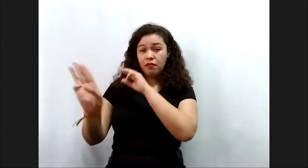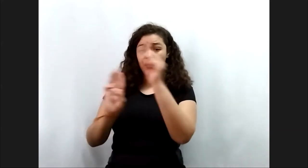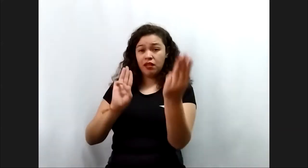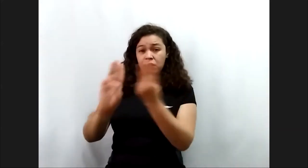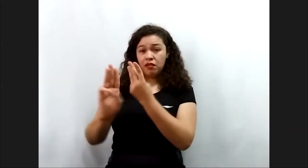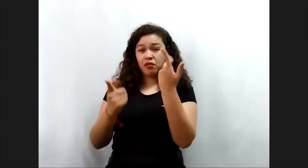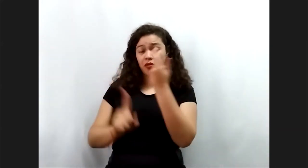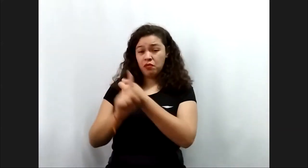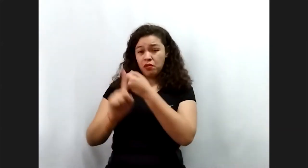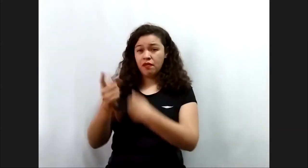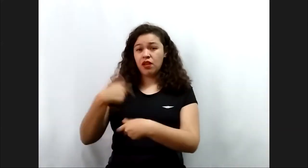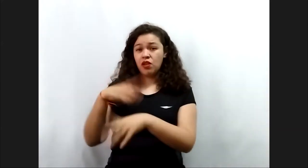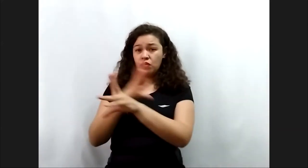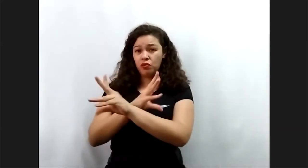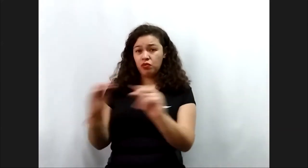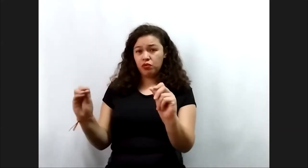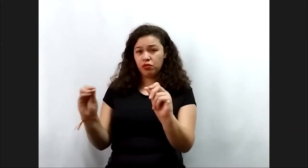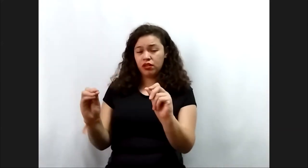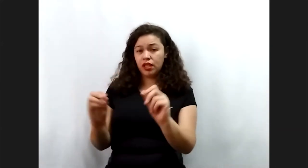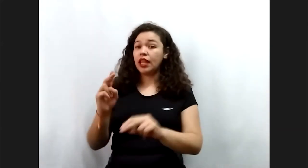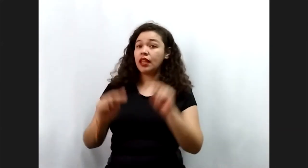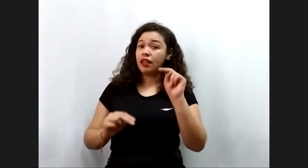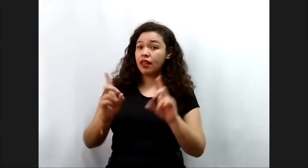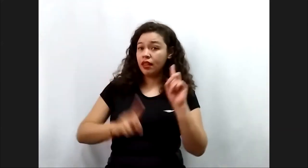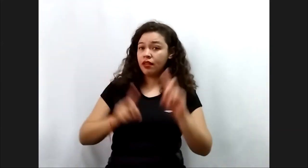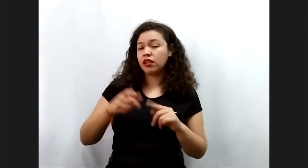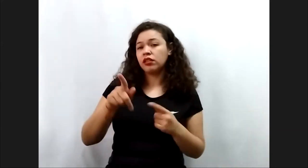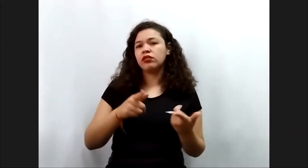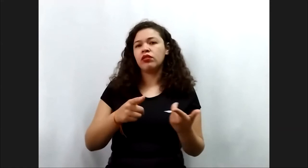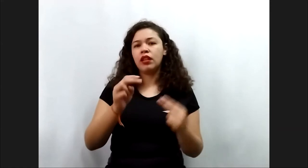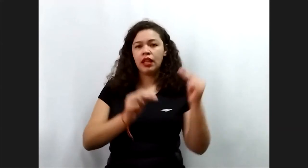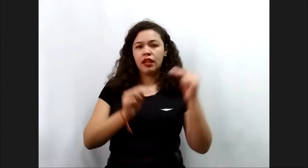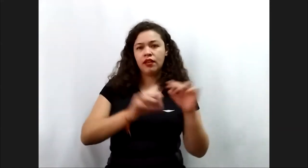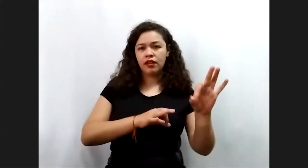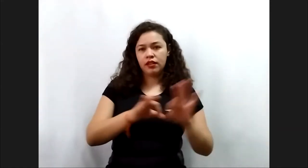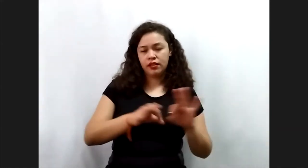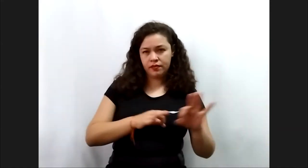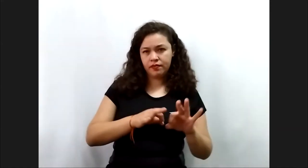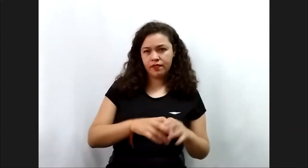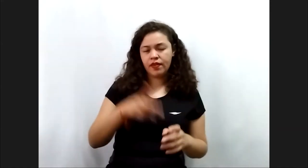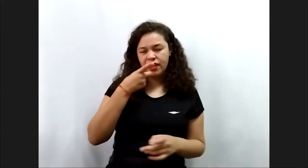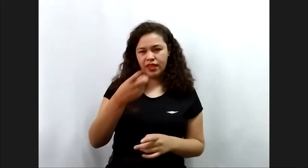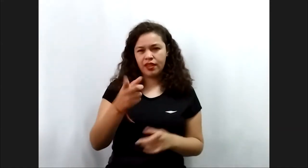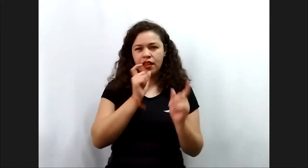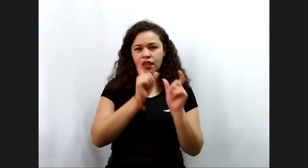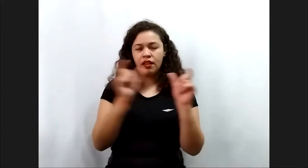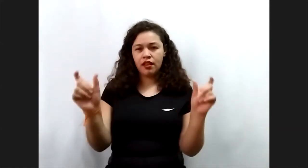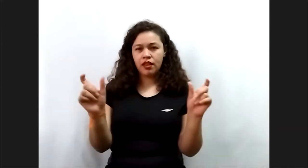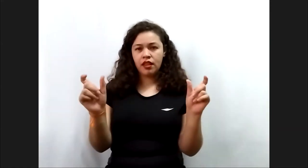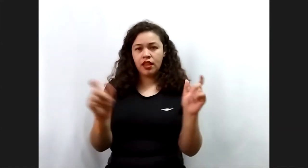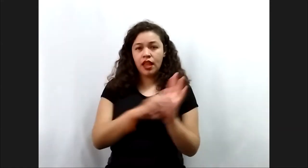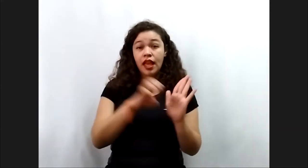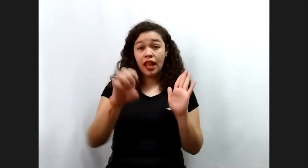tu posición que juegues. La posición que tú juegas, hay un dicho que dice, el ejemplo